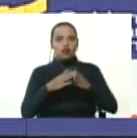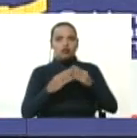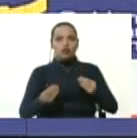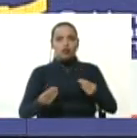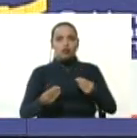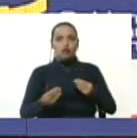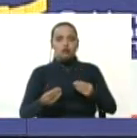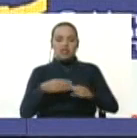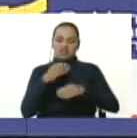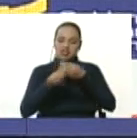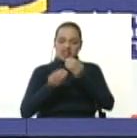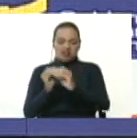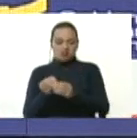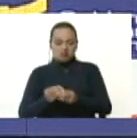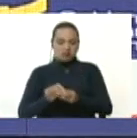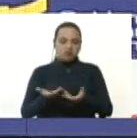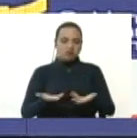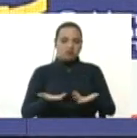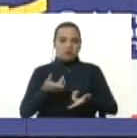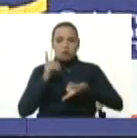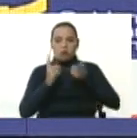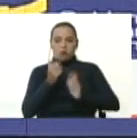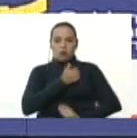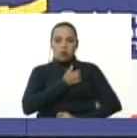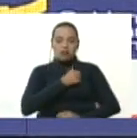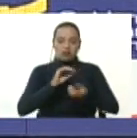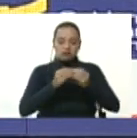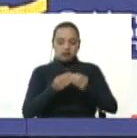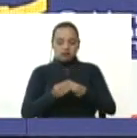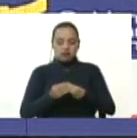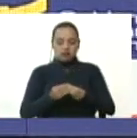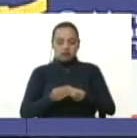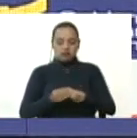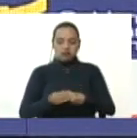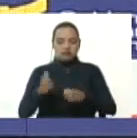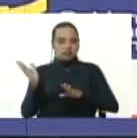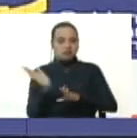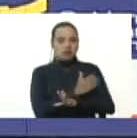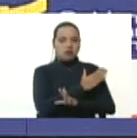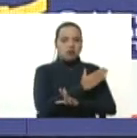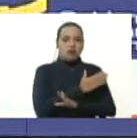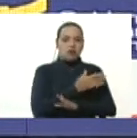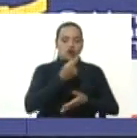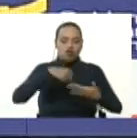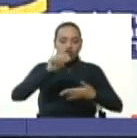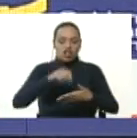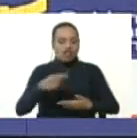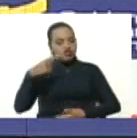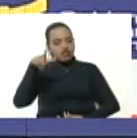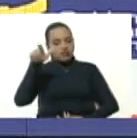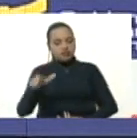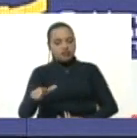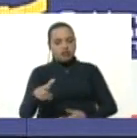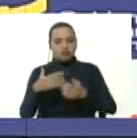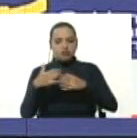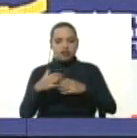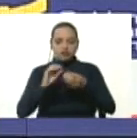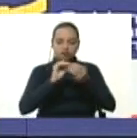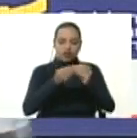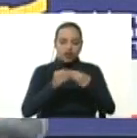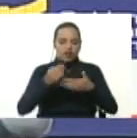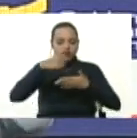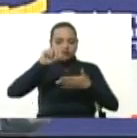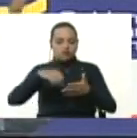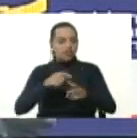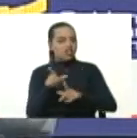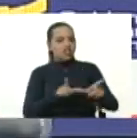realazo, cualquier cosa que se dañaba, ahí mismo aparecía el realazo, un contrato, una empresa privada y lo arreglaba.